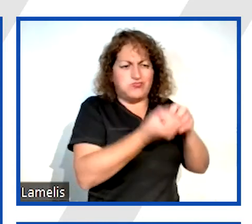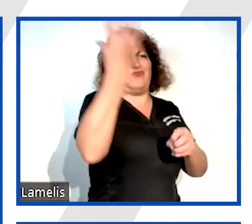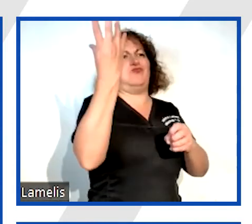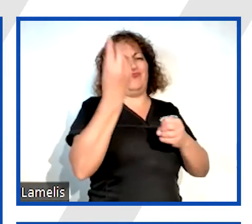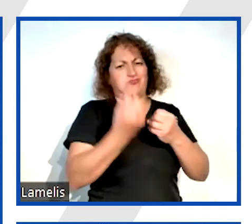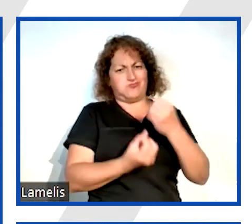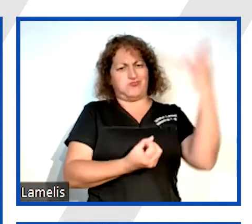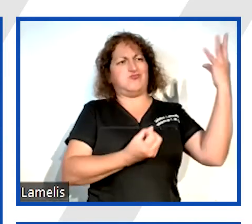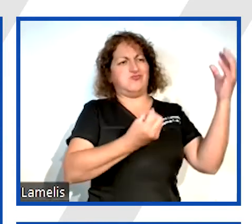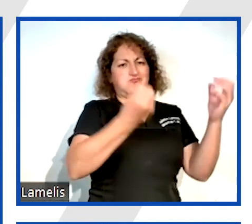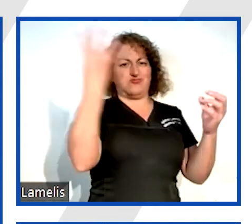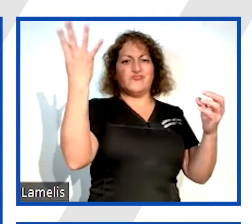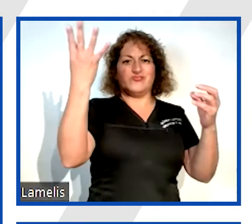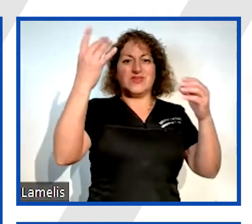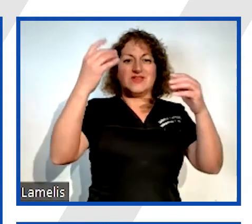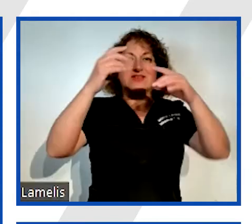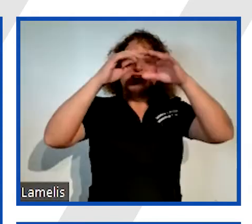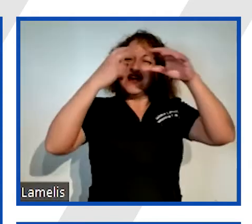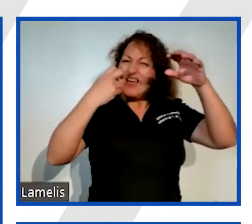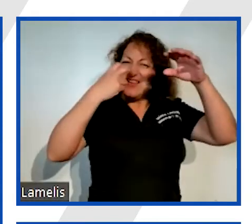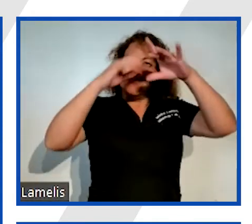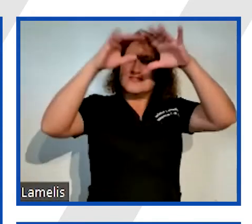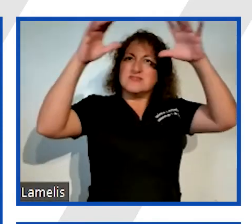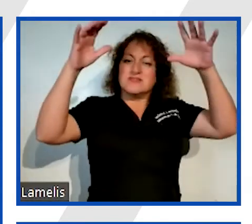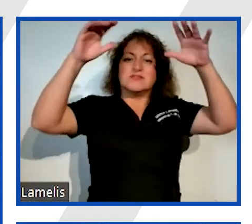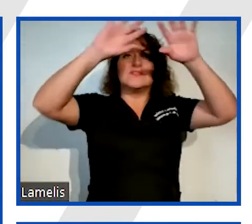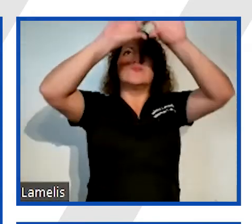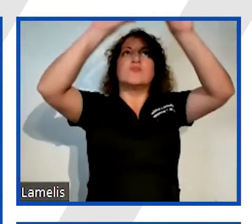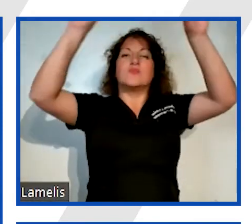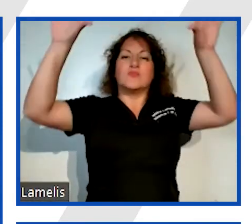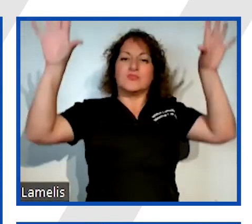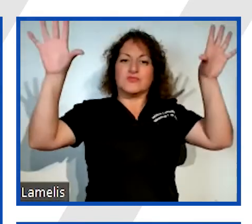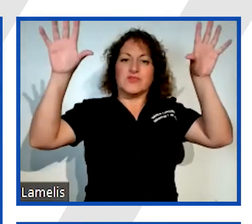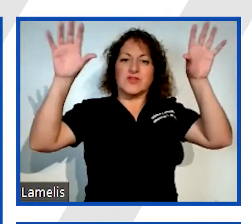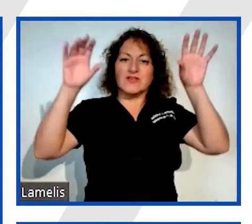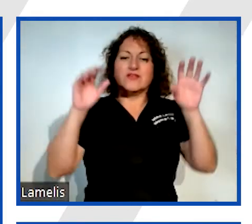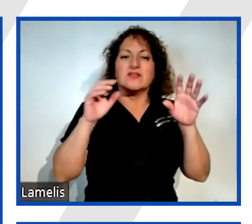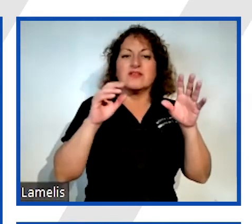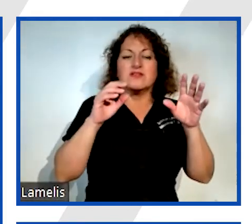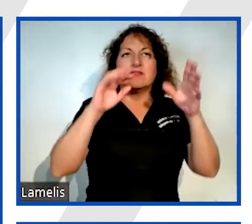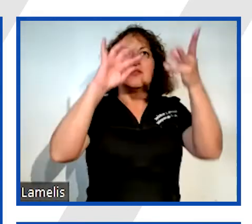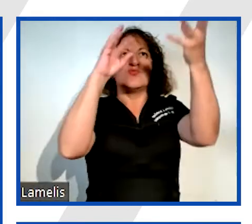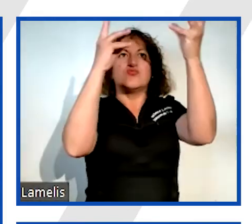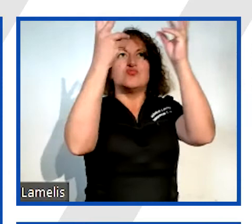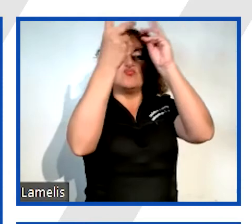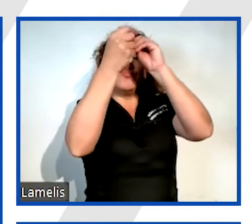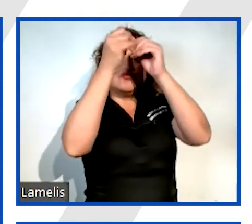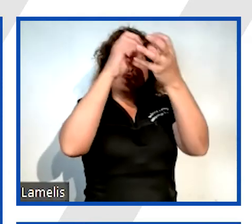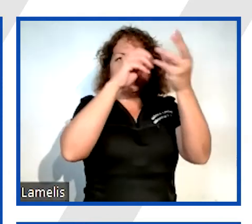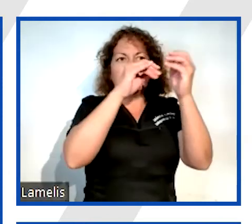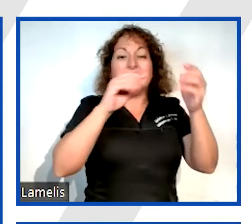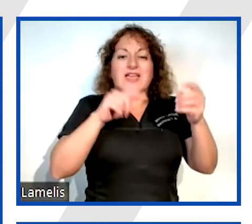atmósfera esta misma esta misma variación e hizo que cada vez hubiera moléculas más